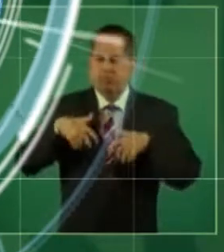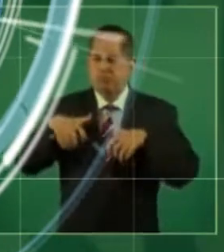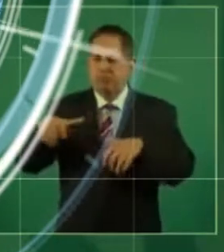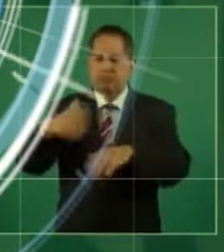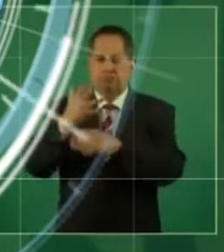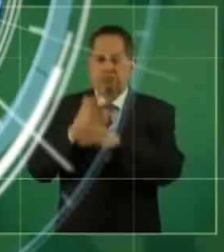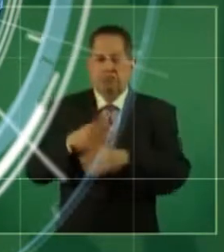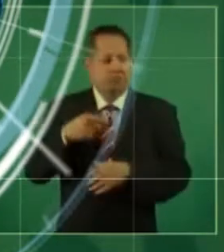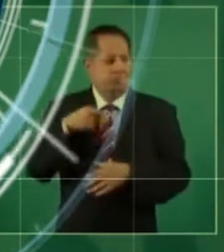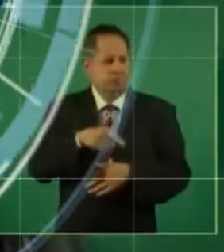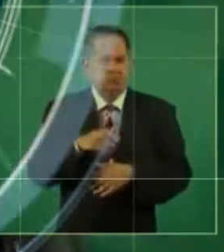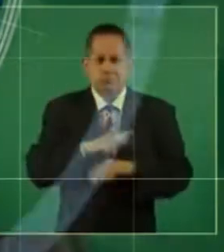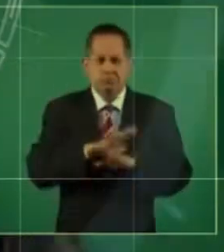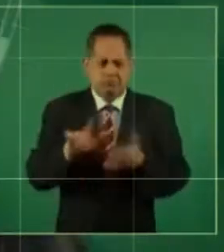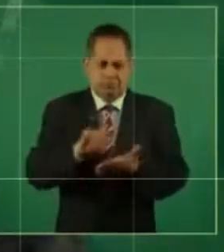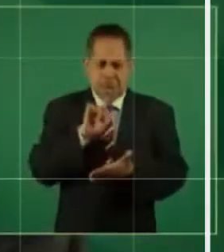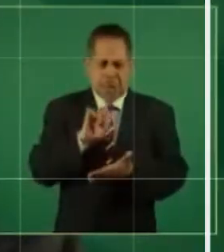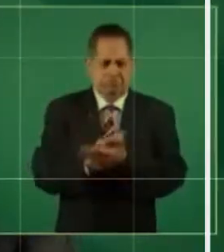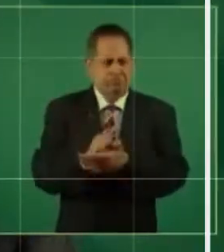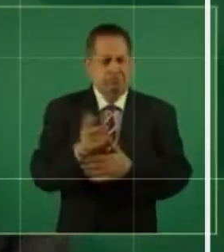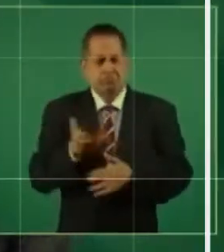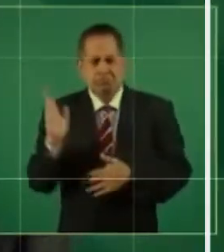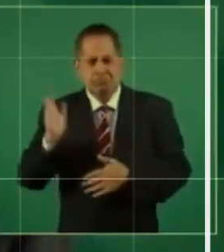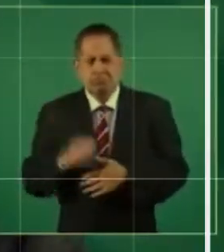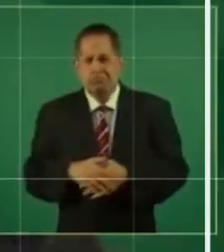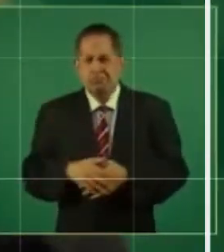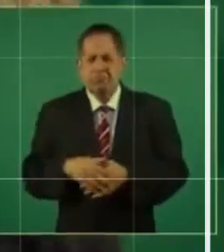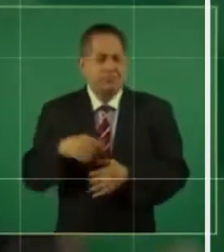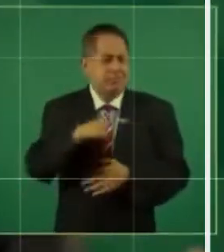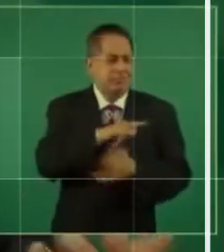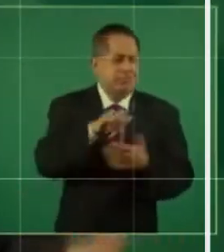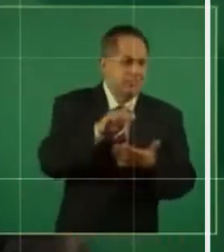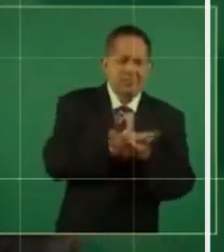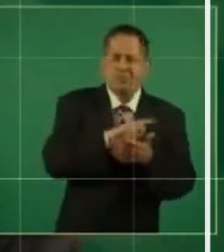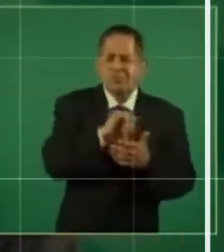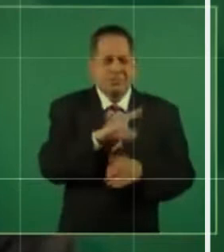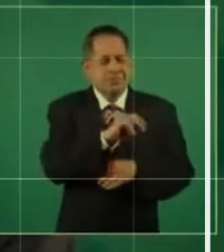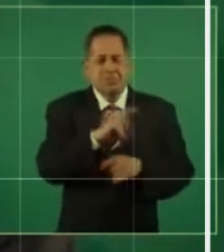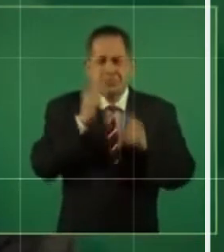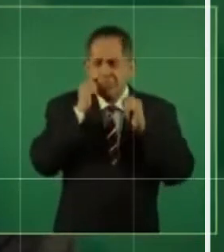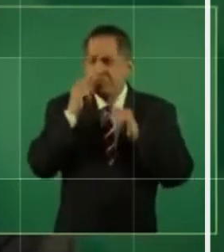que me vaya sea o no retroactiva la ley me voy